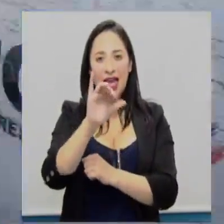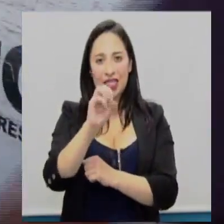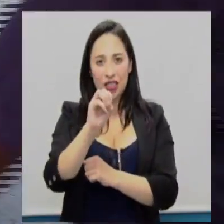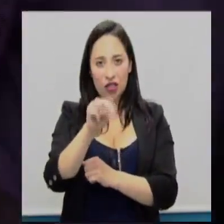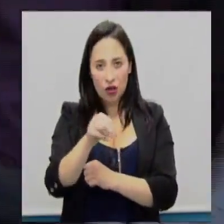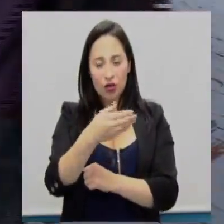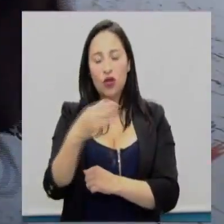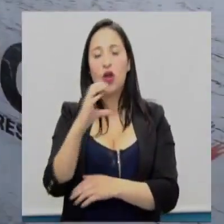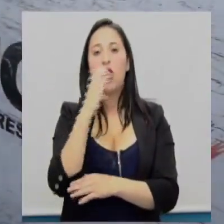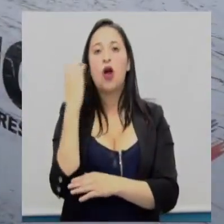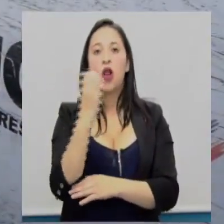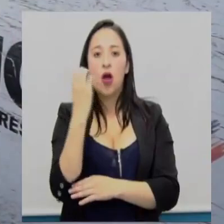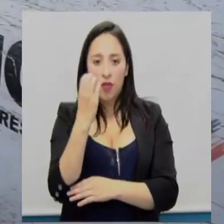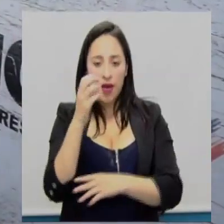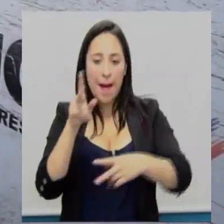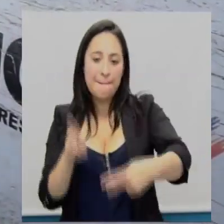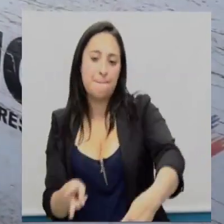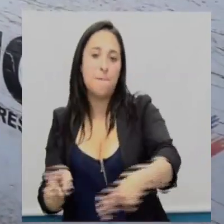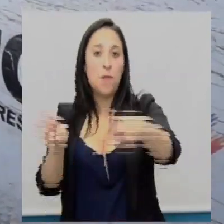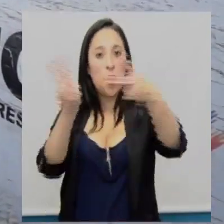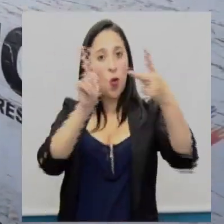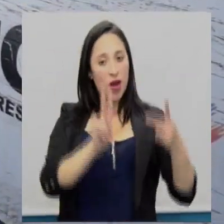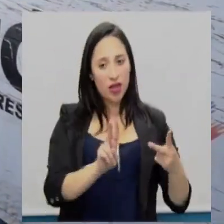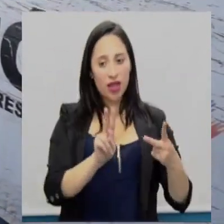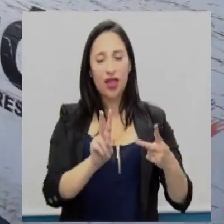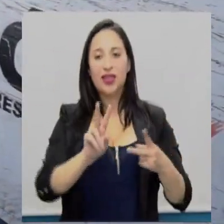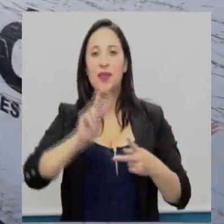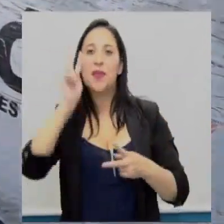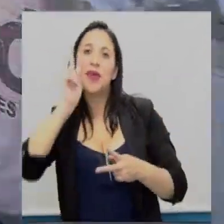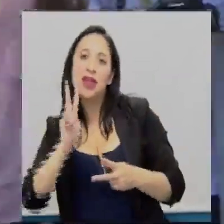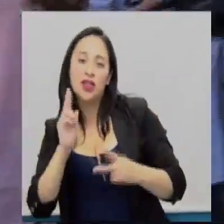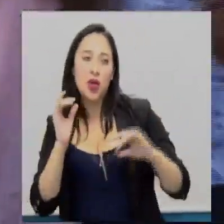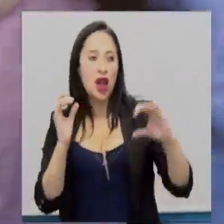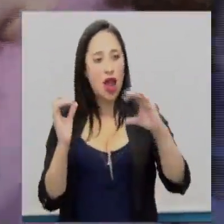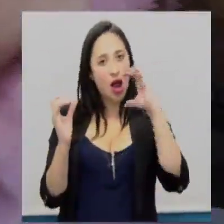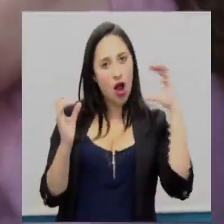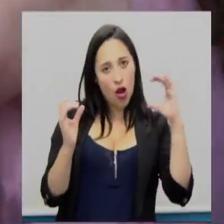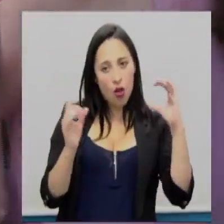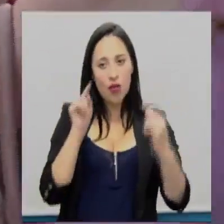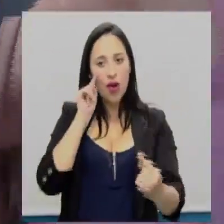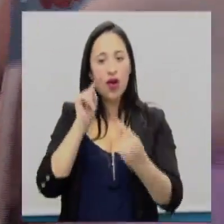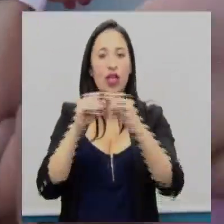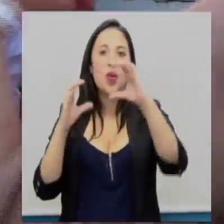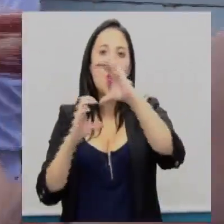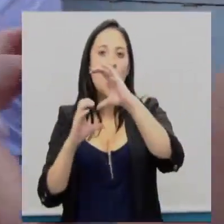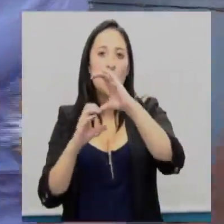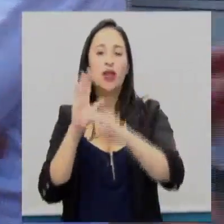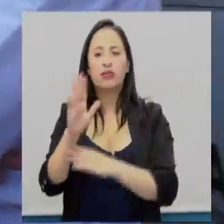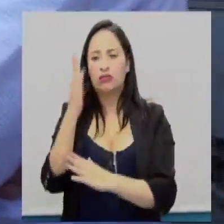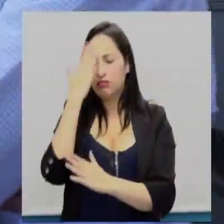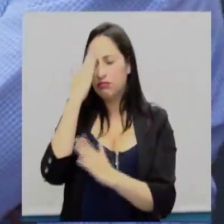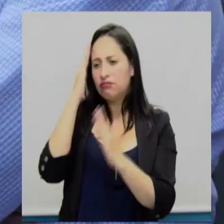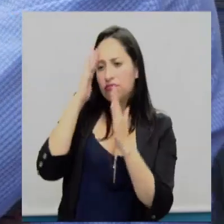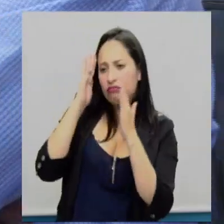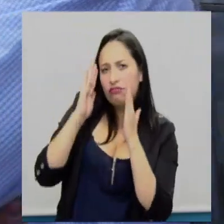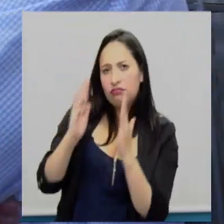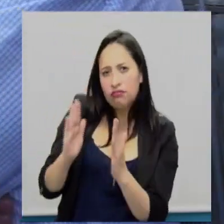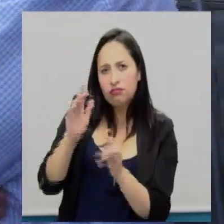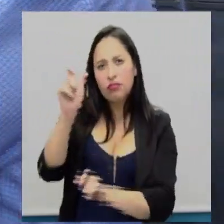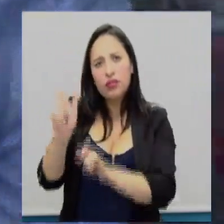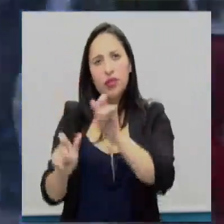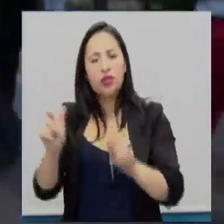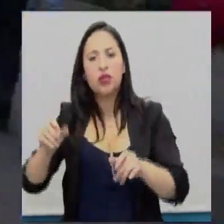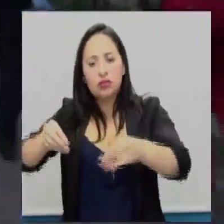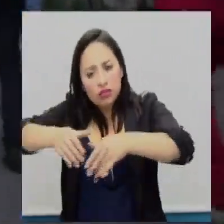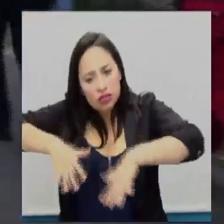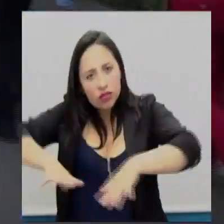hasta la frontera colombo-venezolana en los puentes Simón Bolívar y Francisco de Paula Santander, en la ciudad de Cúcuta, con el fin de revisar la atención a la